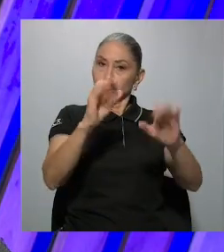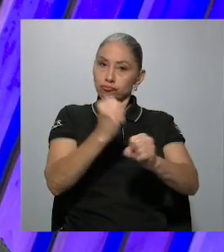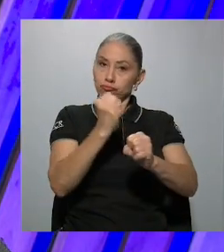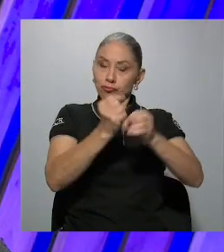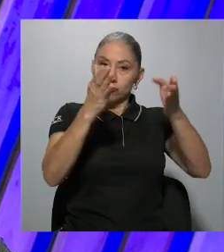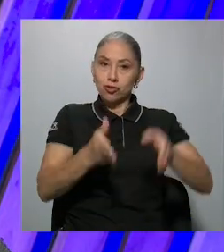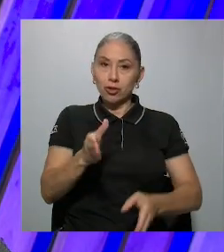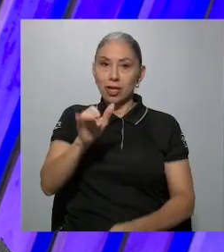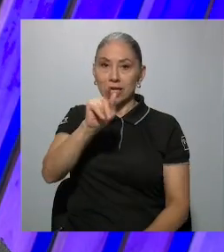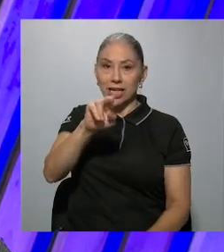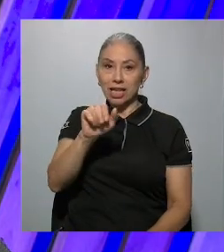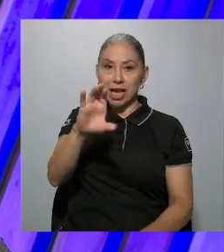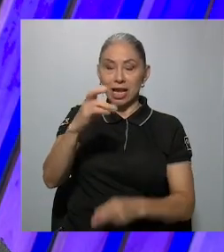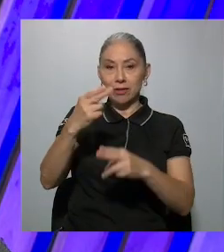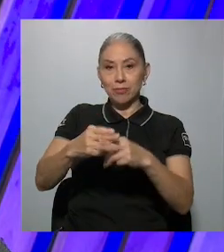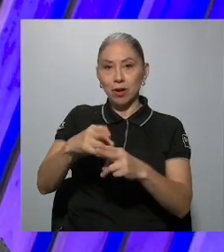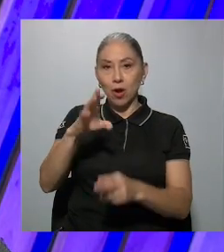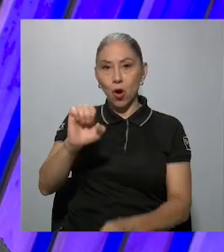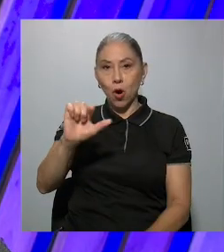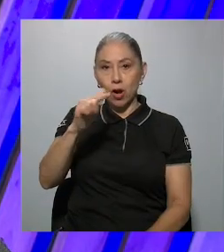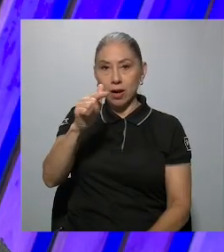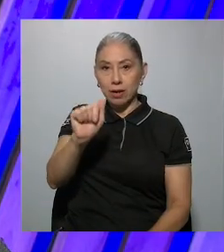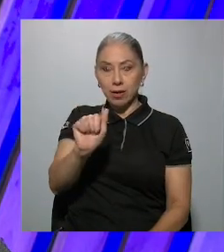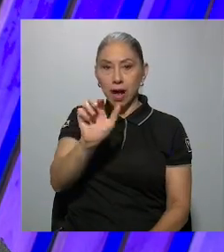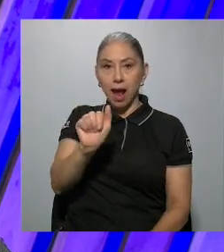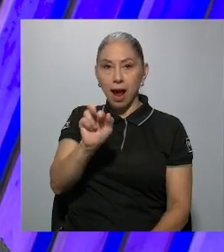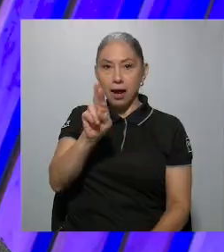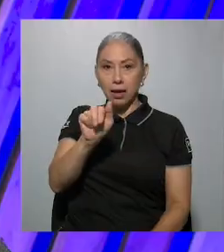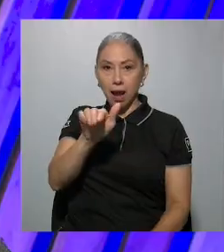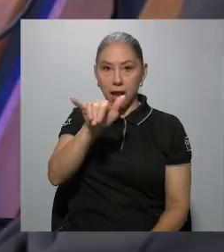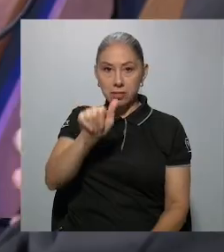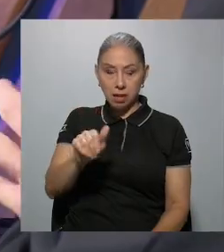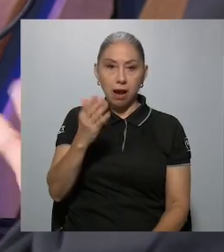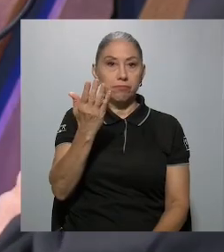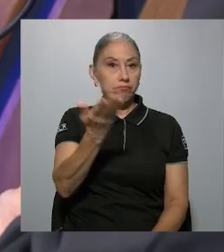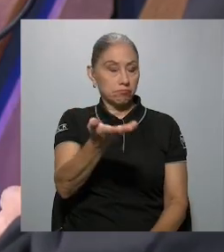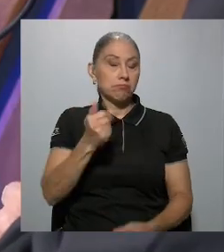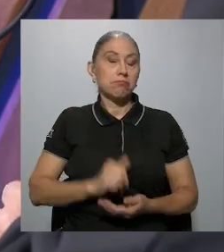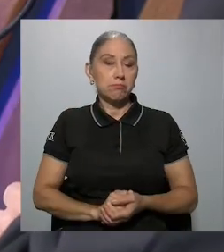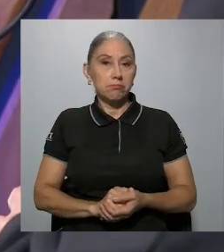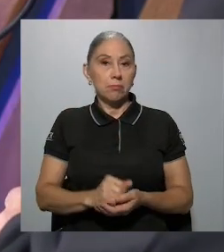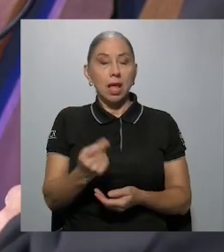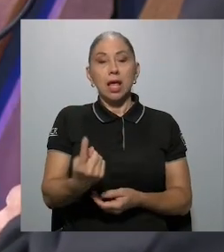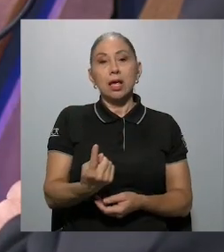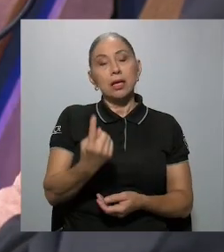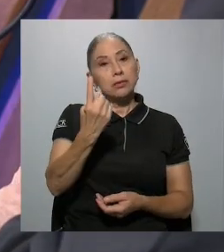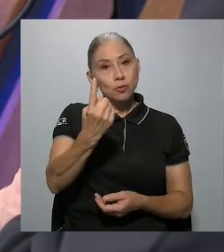la excelente funcionaria del INEC, Olga Araya, que es